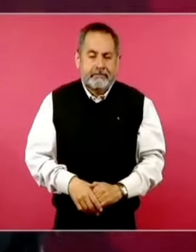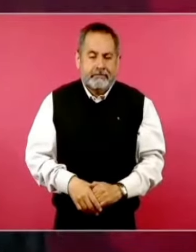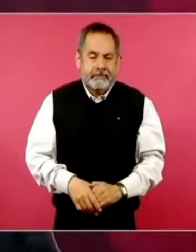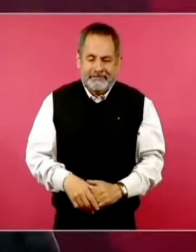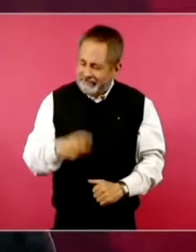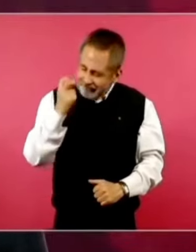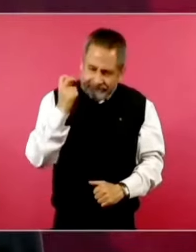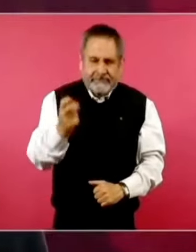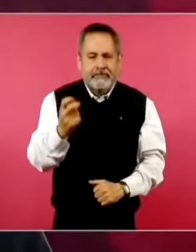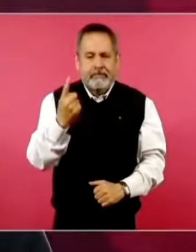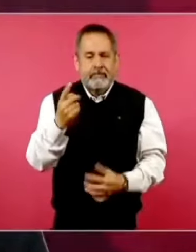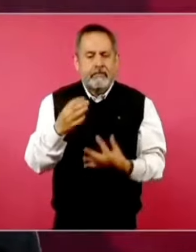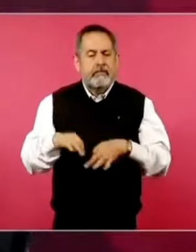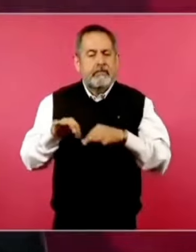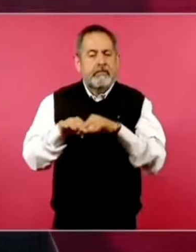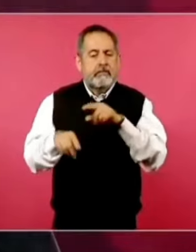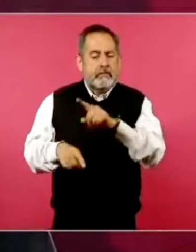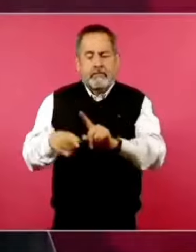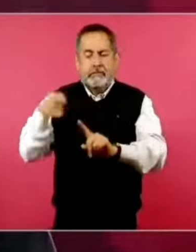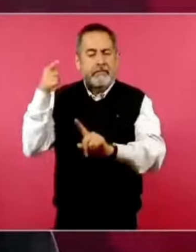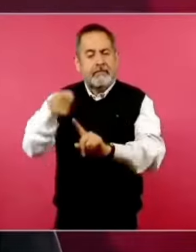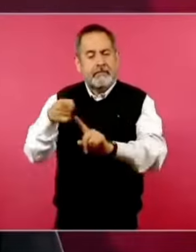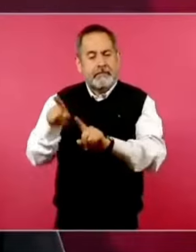Eso es la clave,